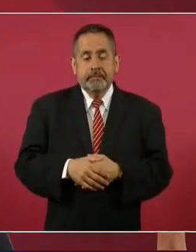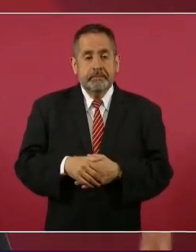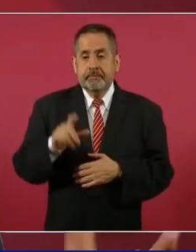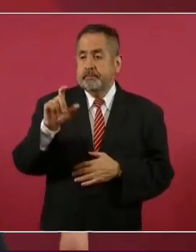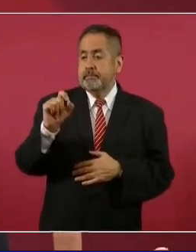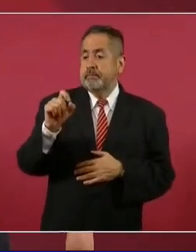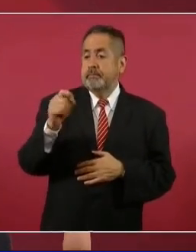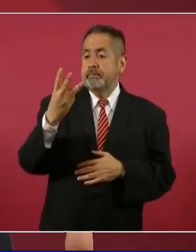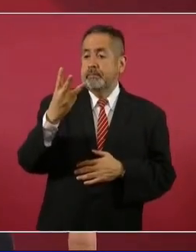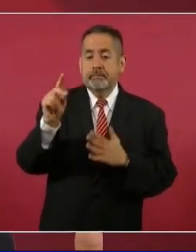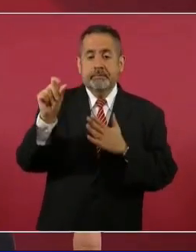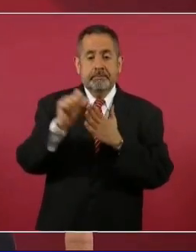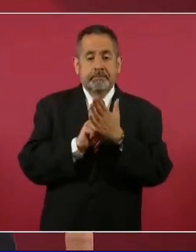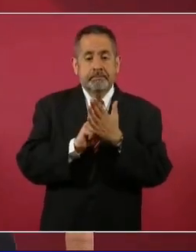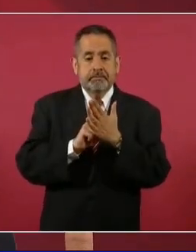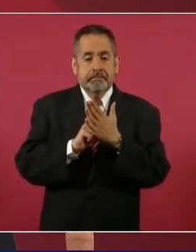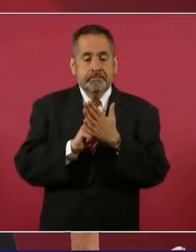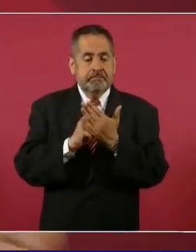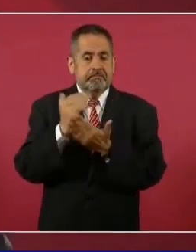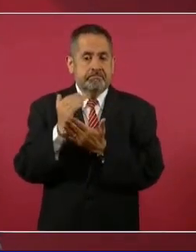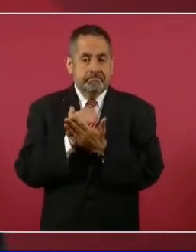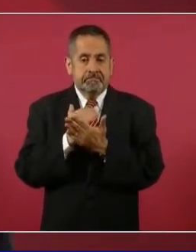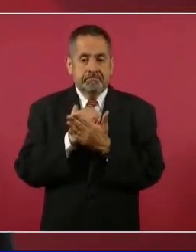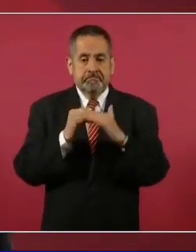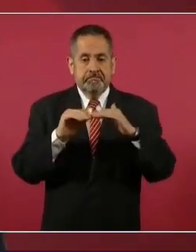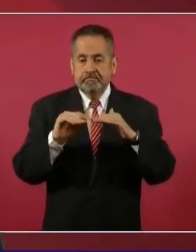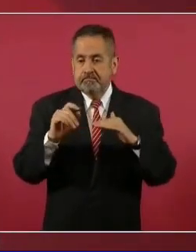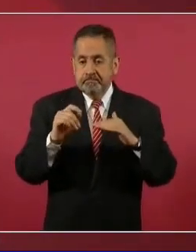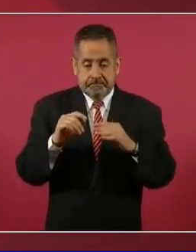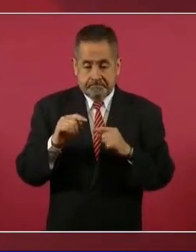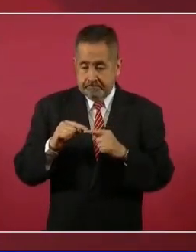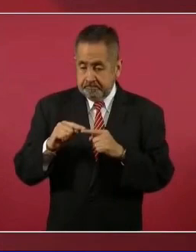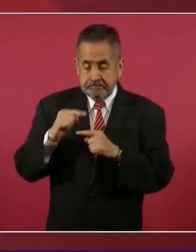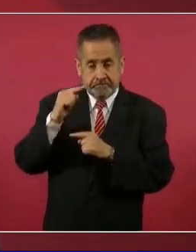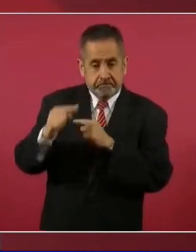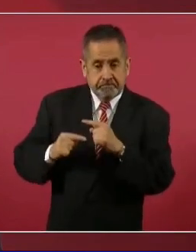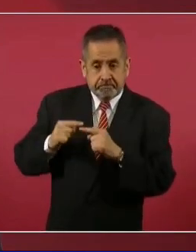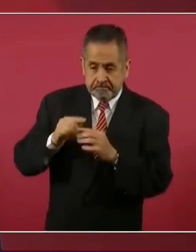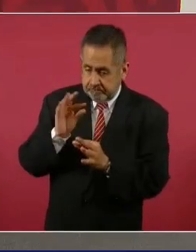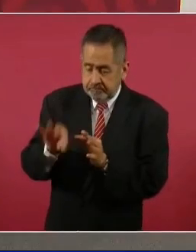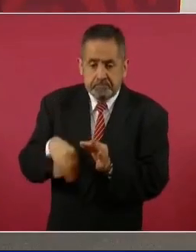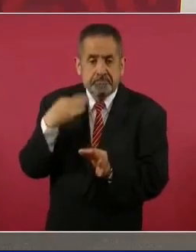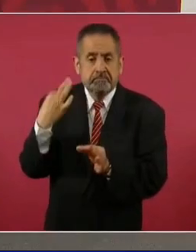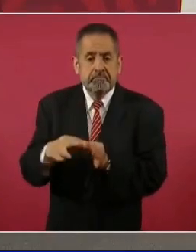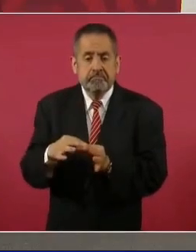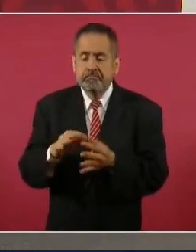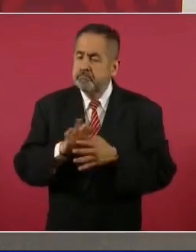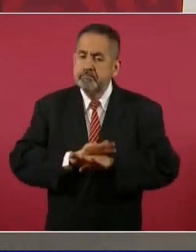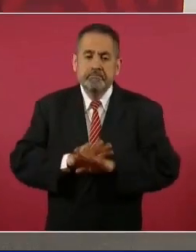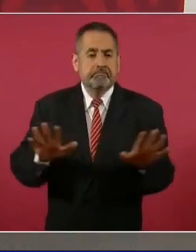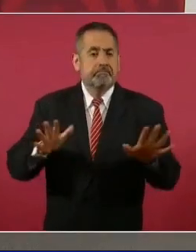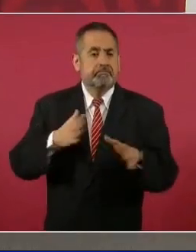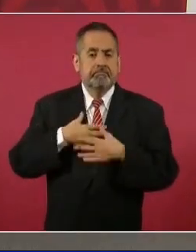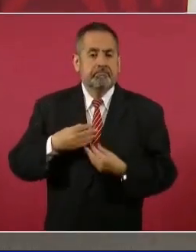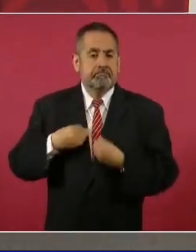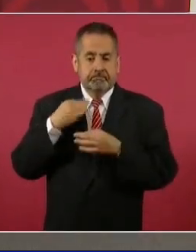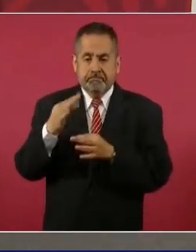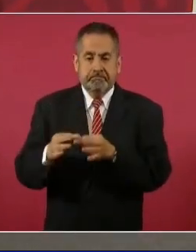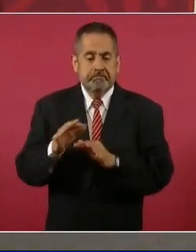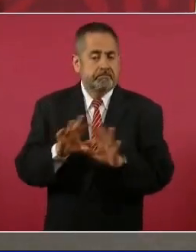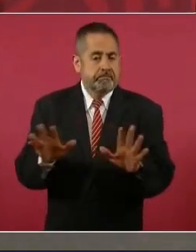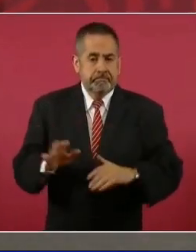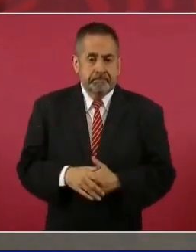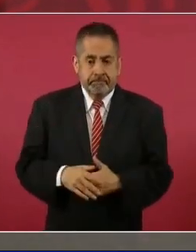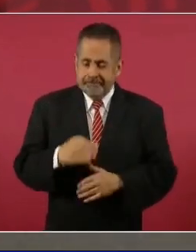meses y ya cierro mi ciclo. Entonces estoy